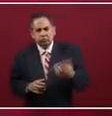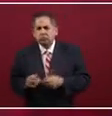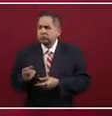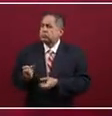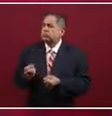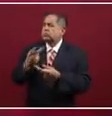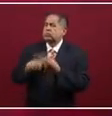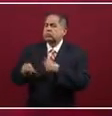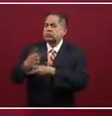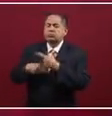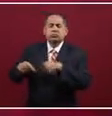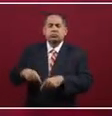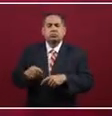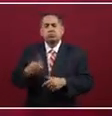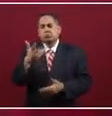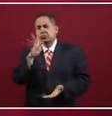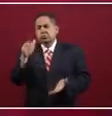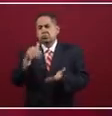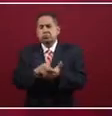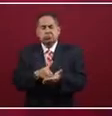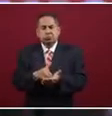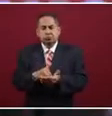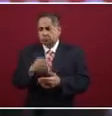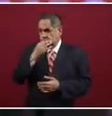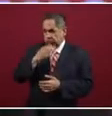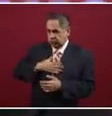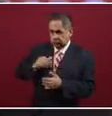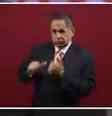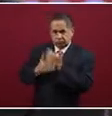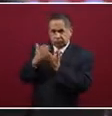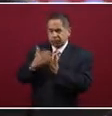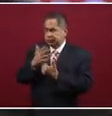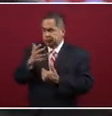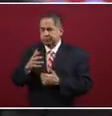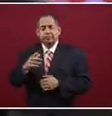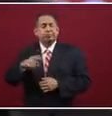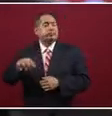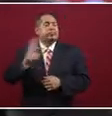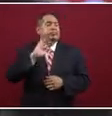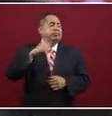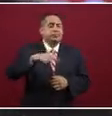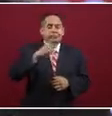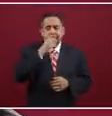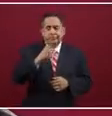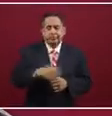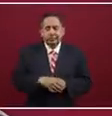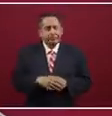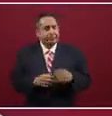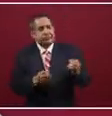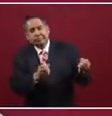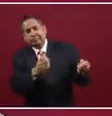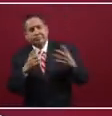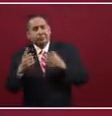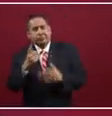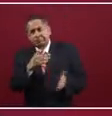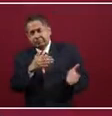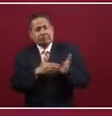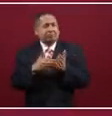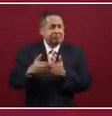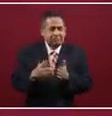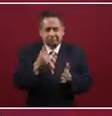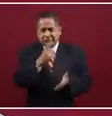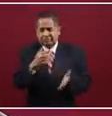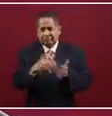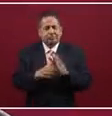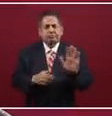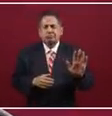recibido? Más o menos 10,000 personas, según se informó hoy en la mañana, para aquellos que dicen que nos van a mandar cientos de miles. Hay